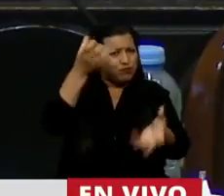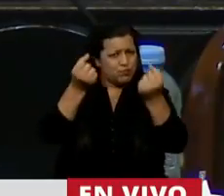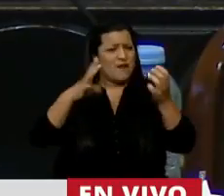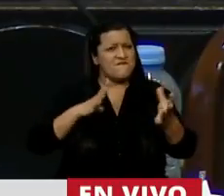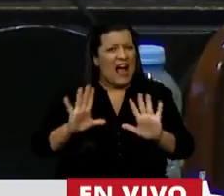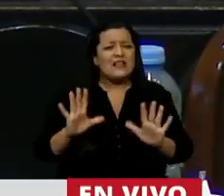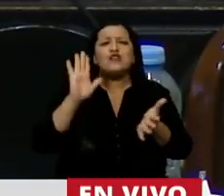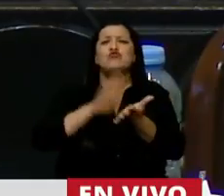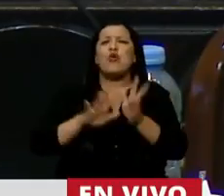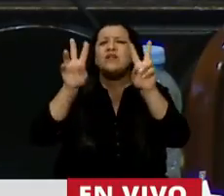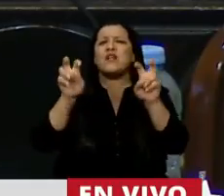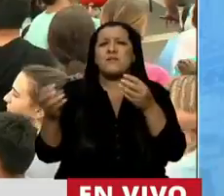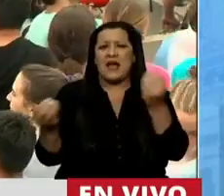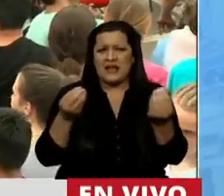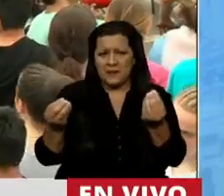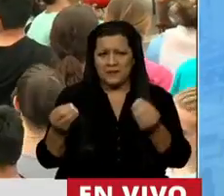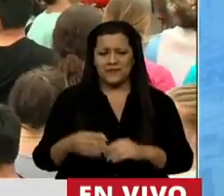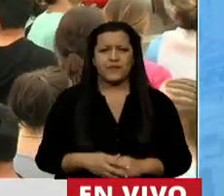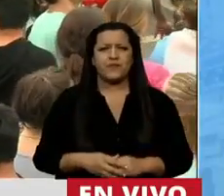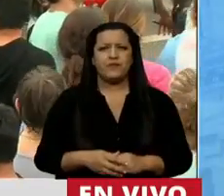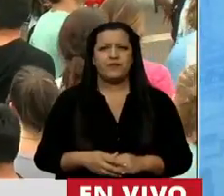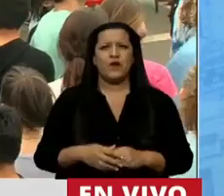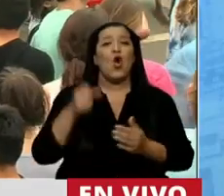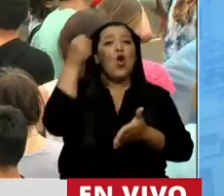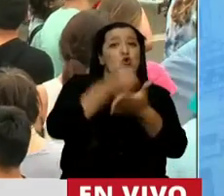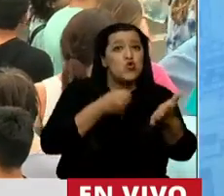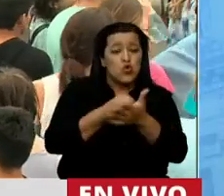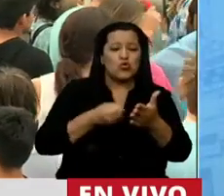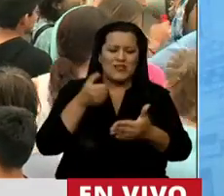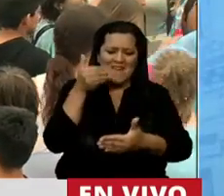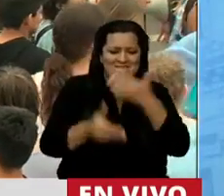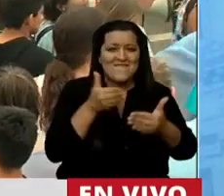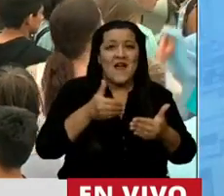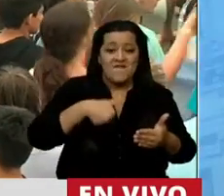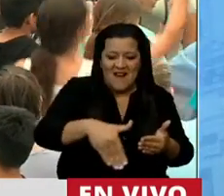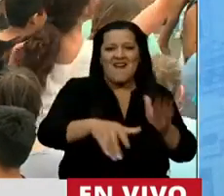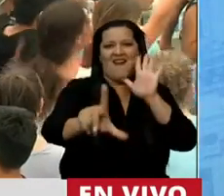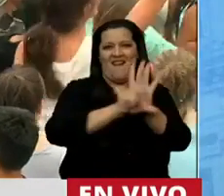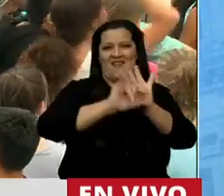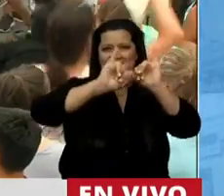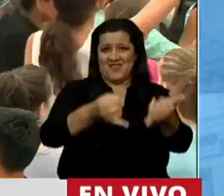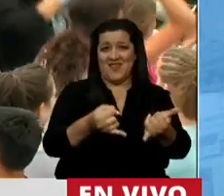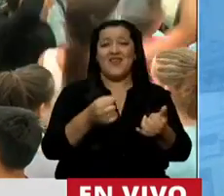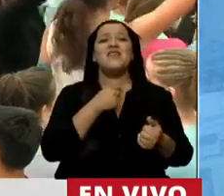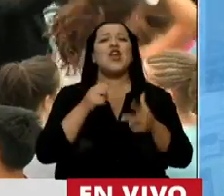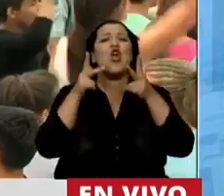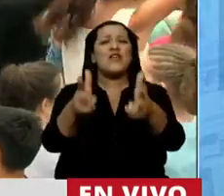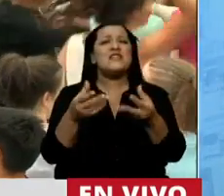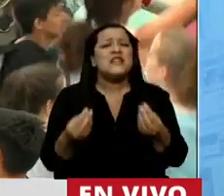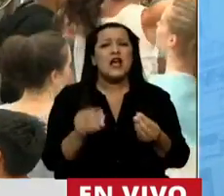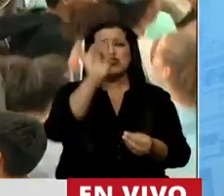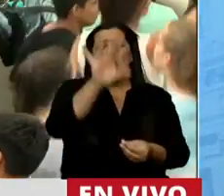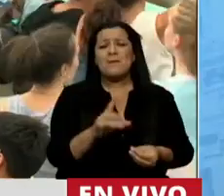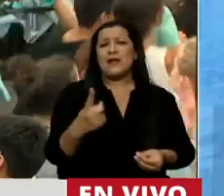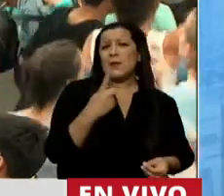y que tiene que ver con esto de lucha y será ley. Y ese lucha y será ley se lo quiero decir no solamente a los